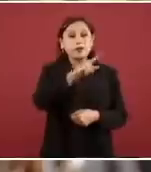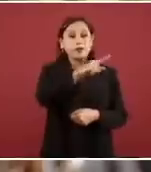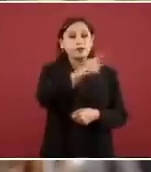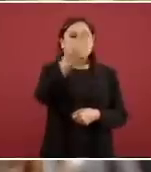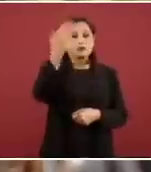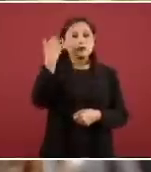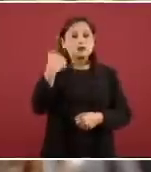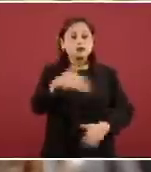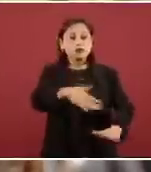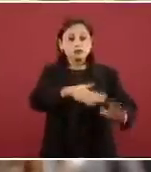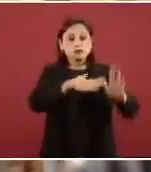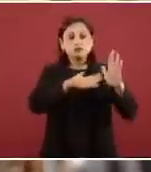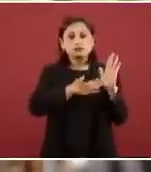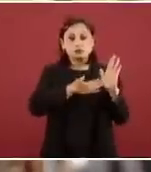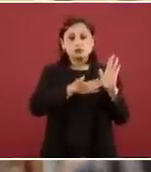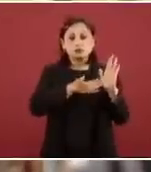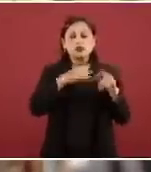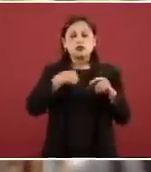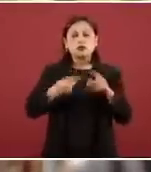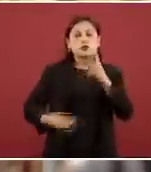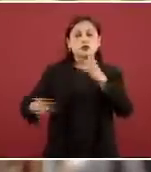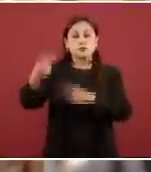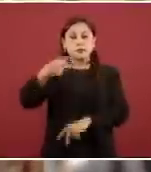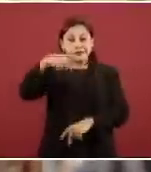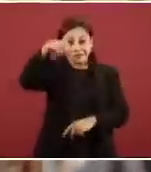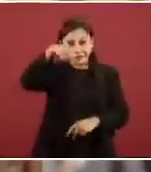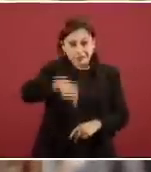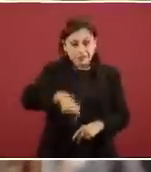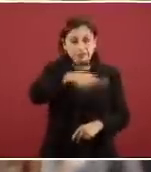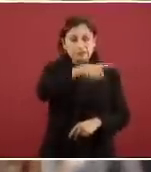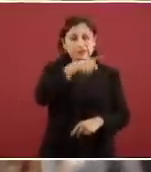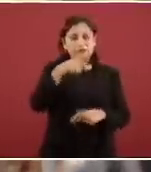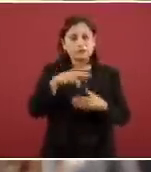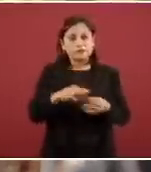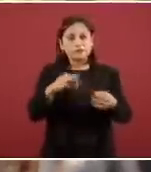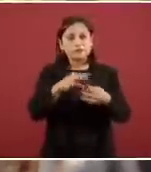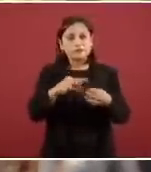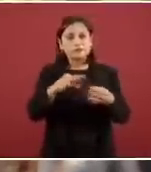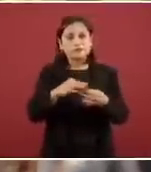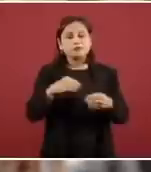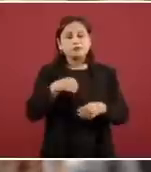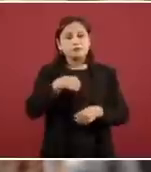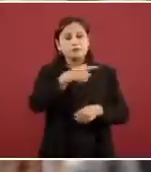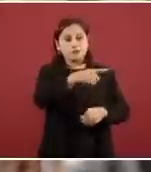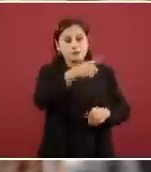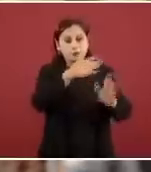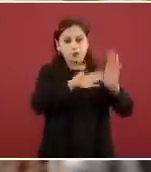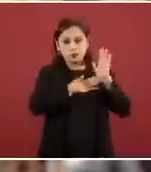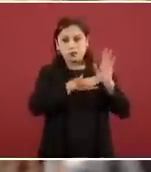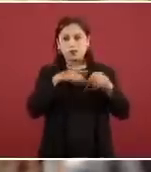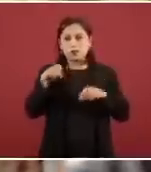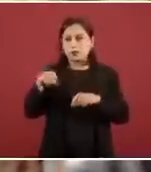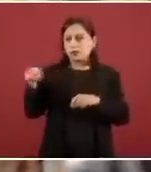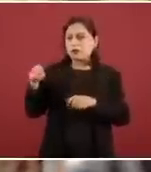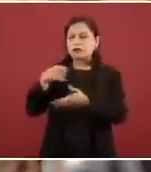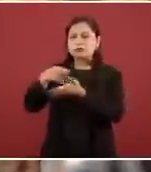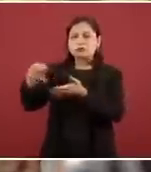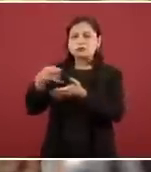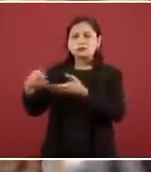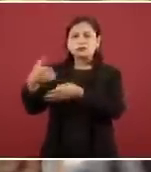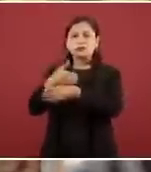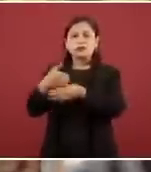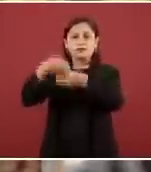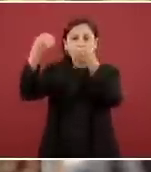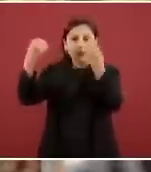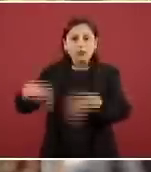comprometido en las veces que yo vine acá a que toda la pérdida de cosecha de café, su gobierno iba a indemnizar